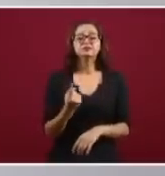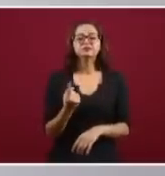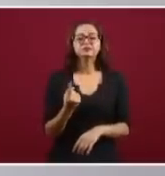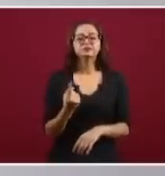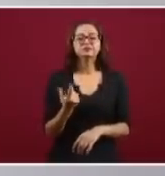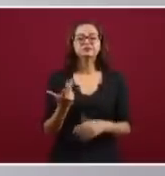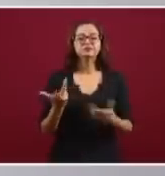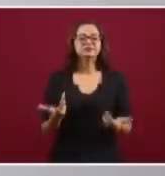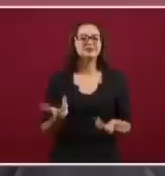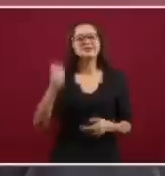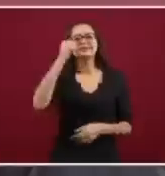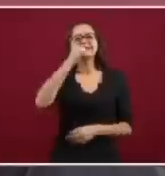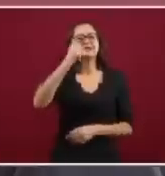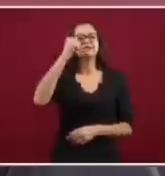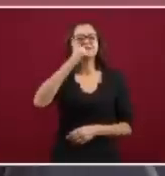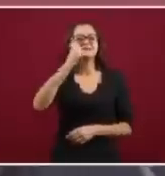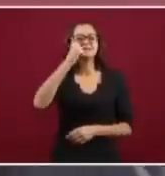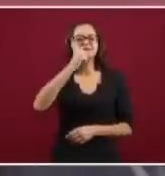se optó